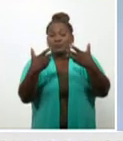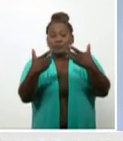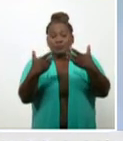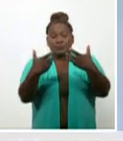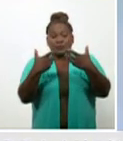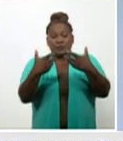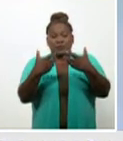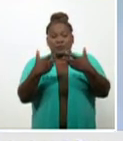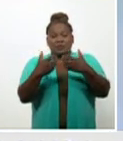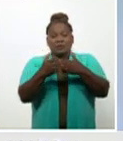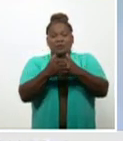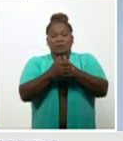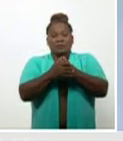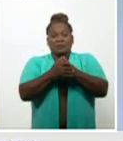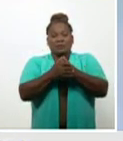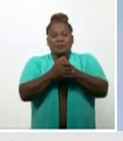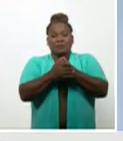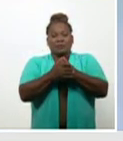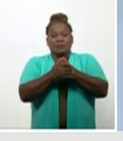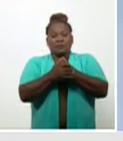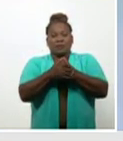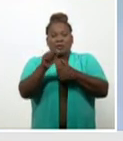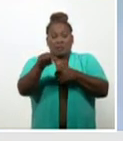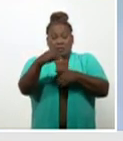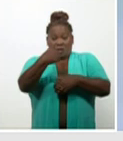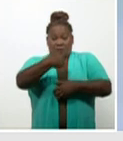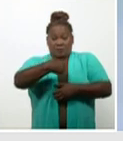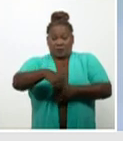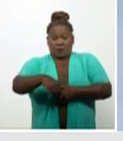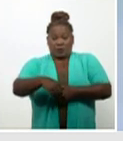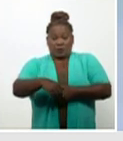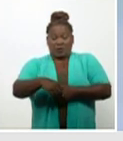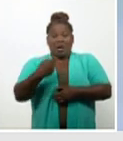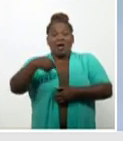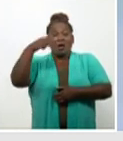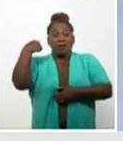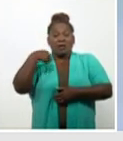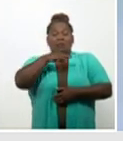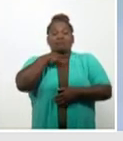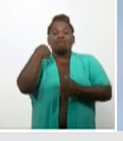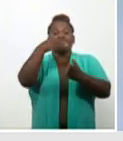vista del ser humano es que ayer fallecieron